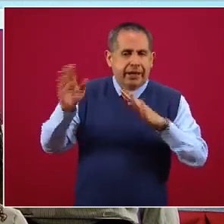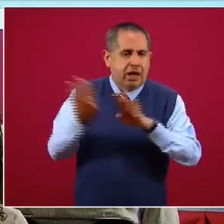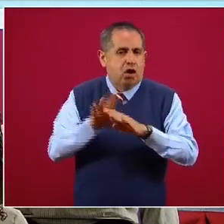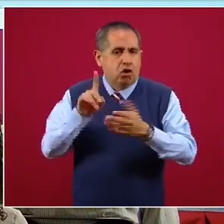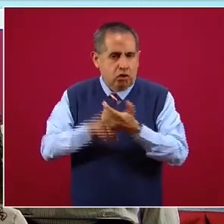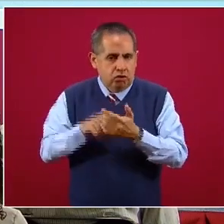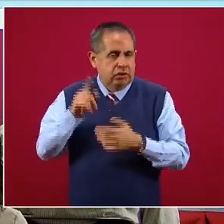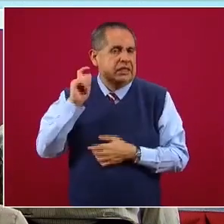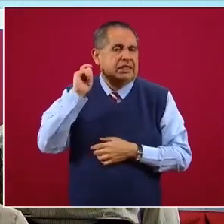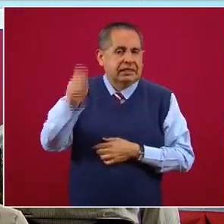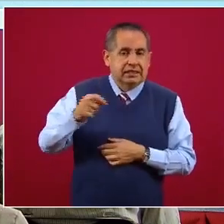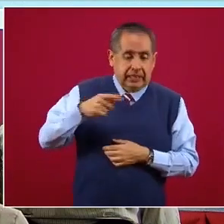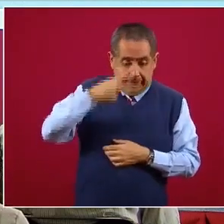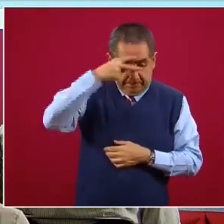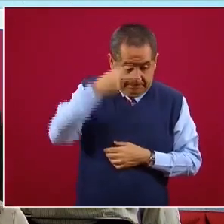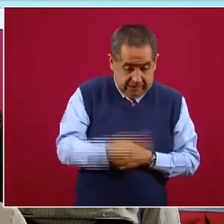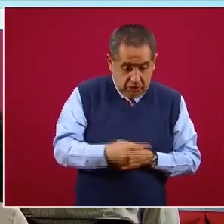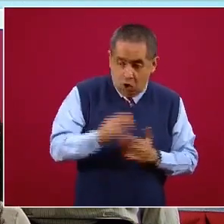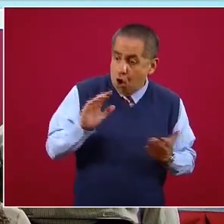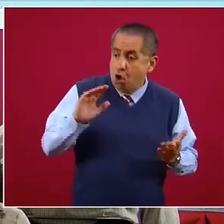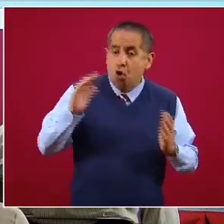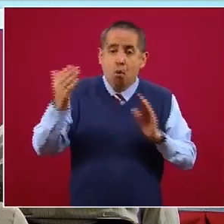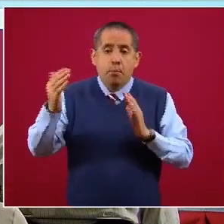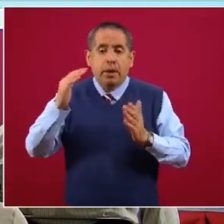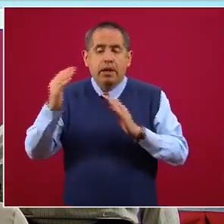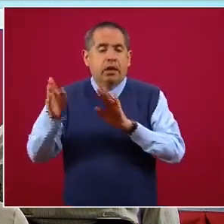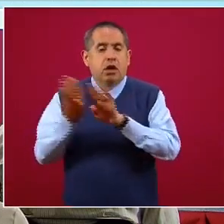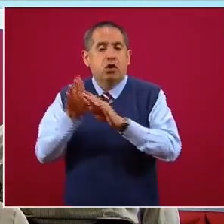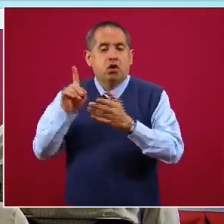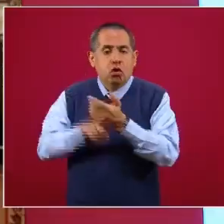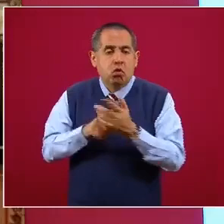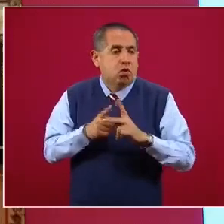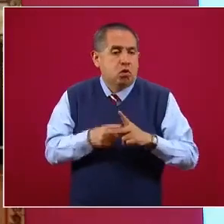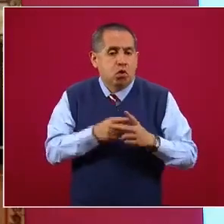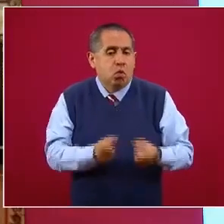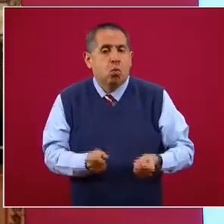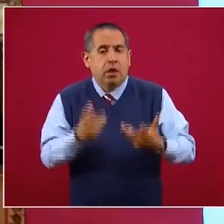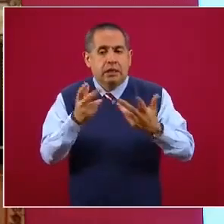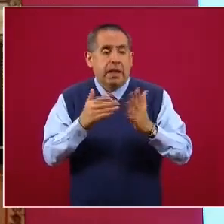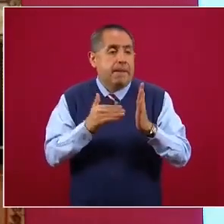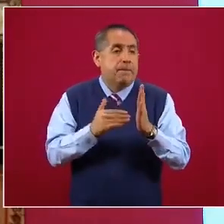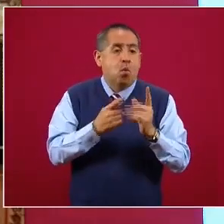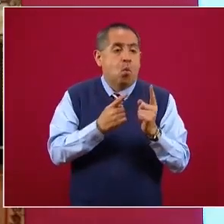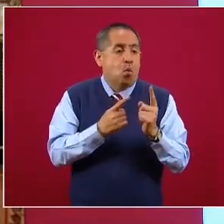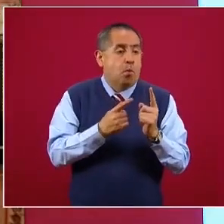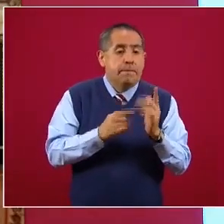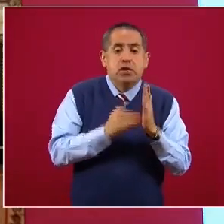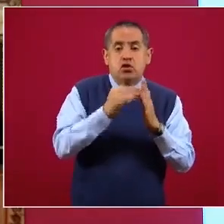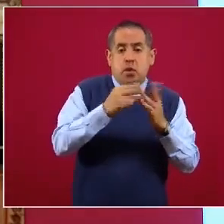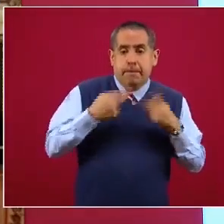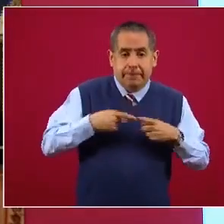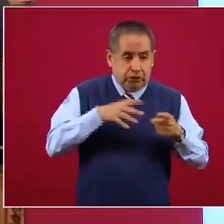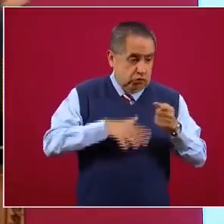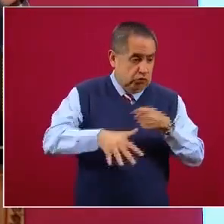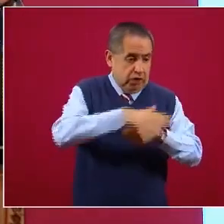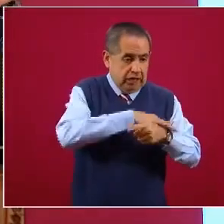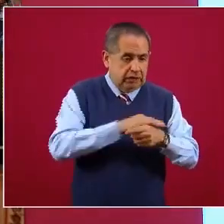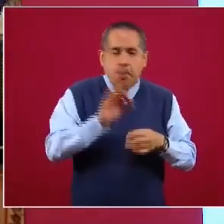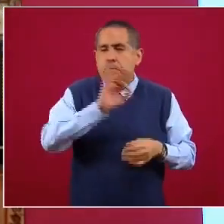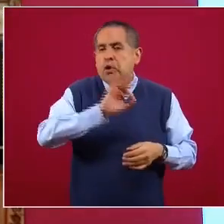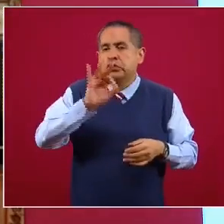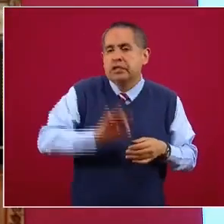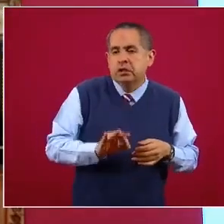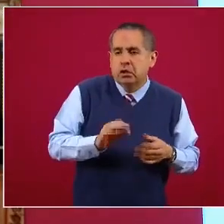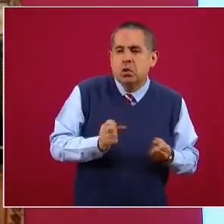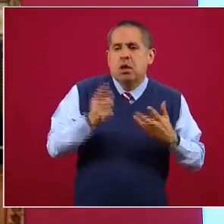de la curva epidémica de México en medida en casos por millón de habitantes, para que pueda ser comparada